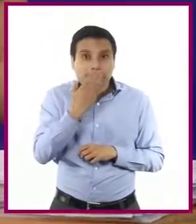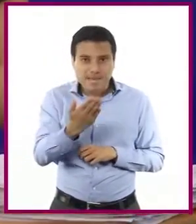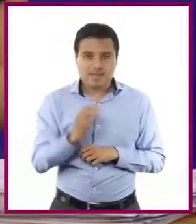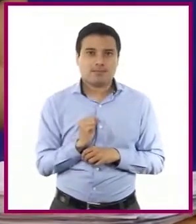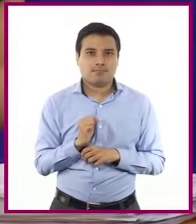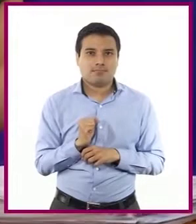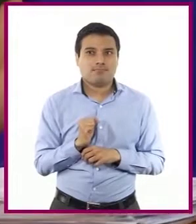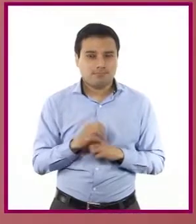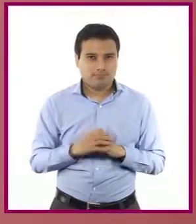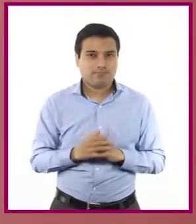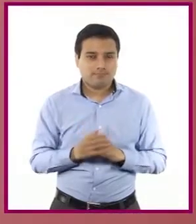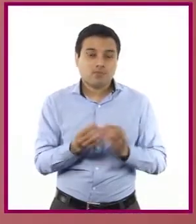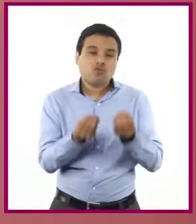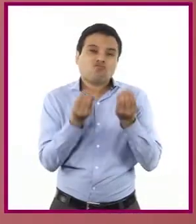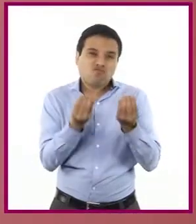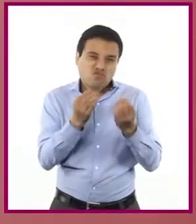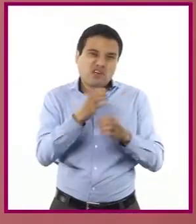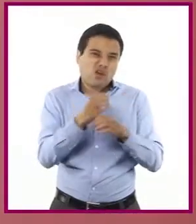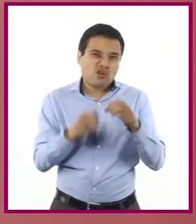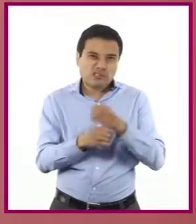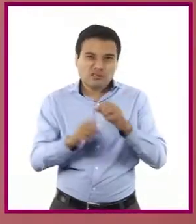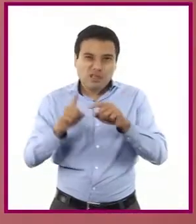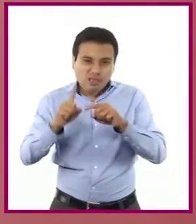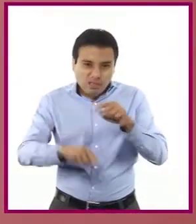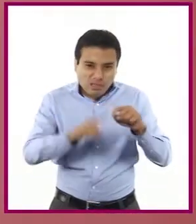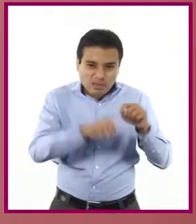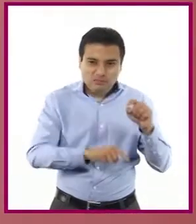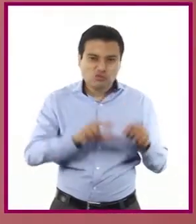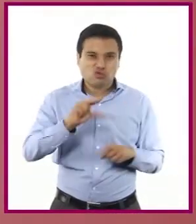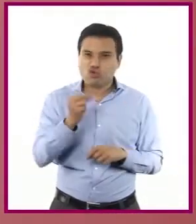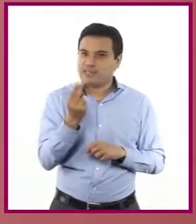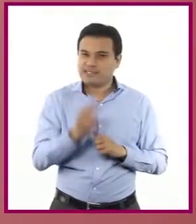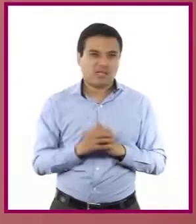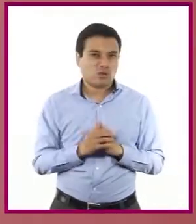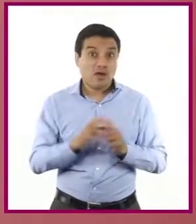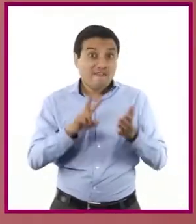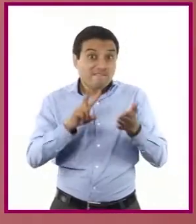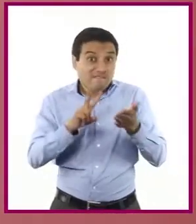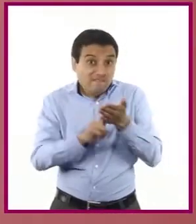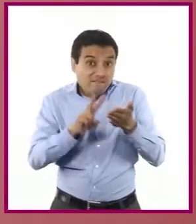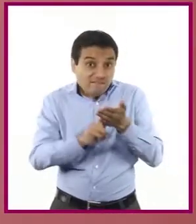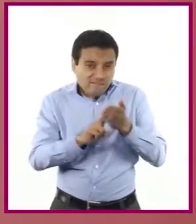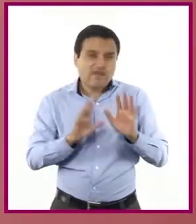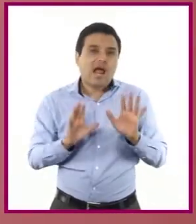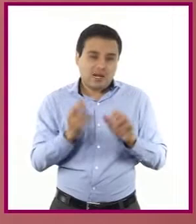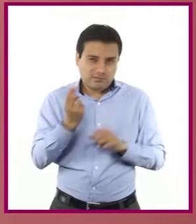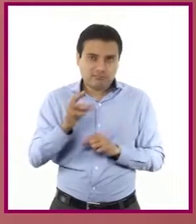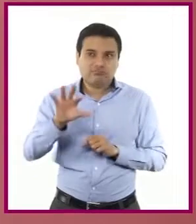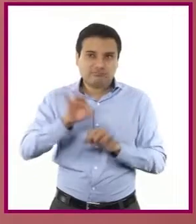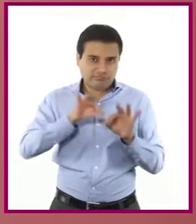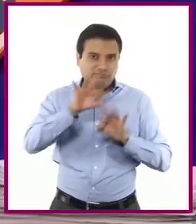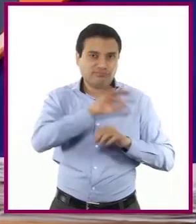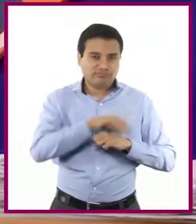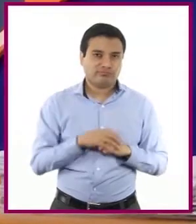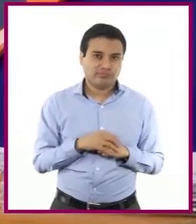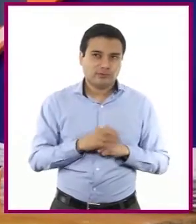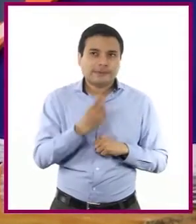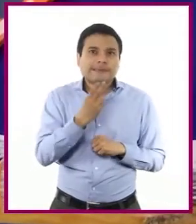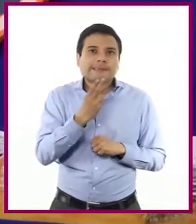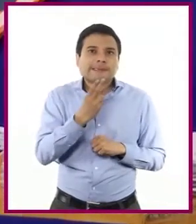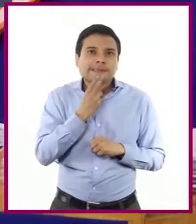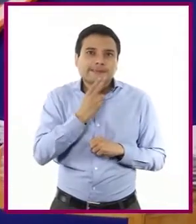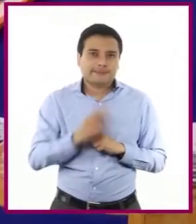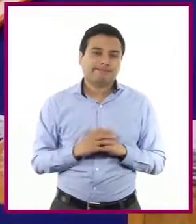necesitarás descartar ciertos datos irrelevantes y elegir los que te parezcan más adecuados, útiles